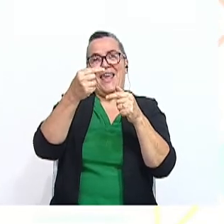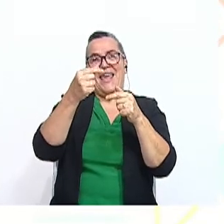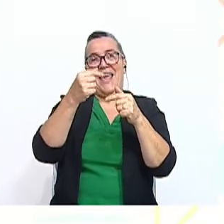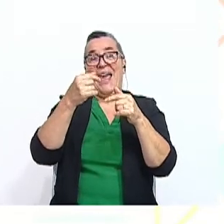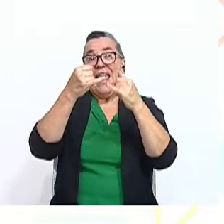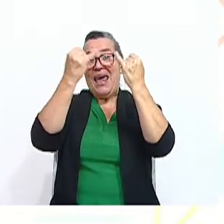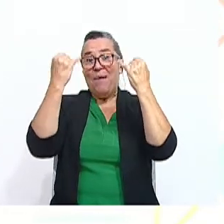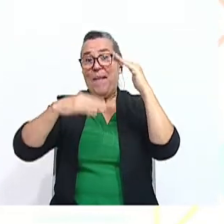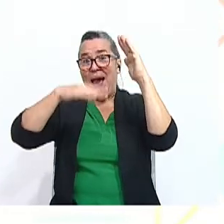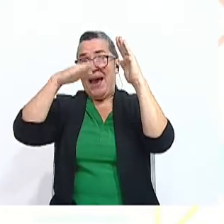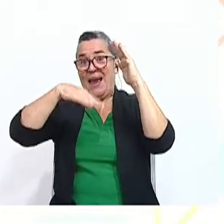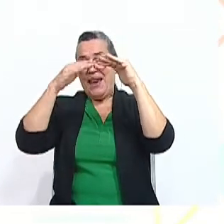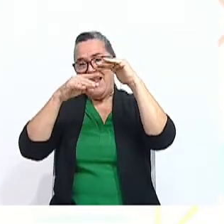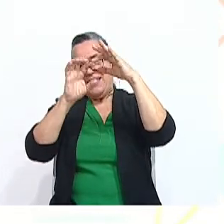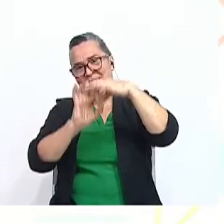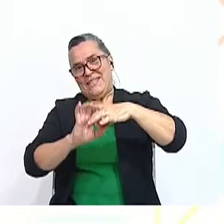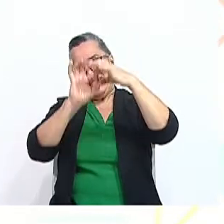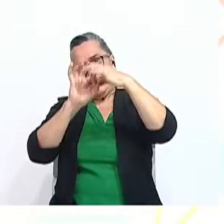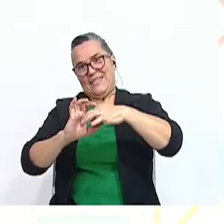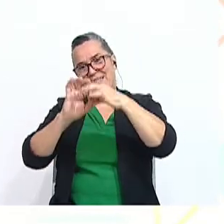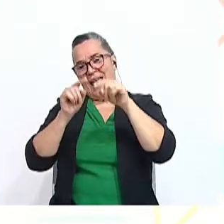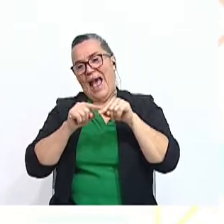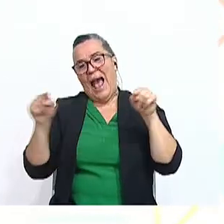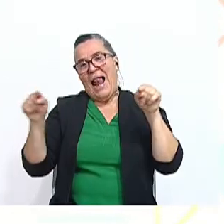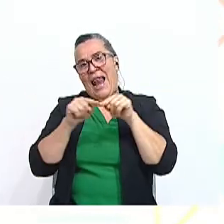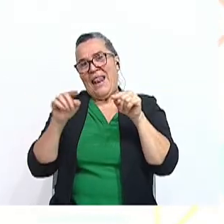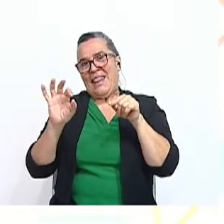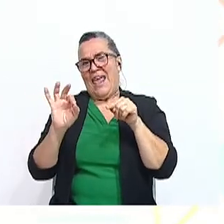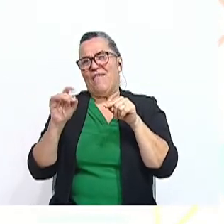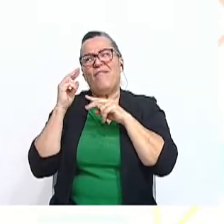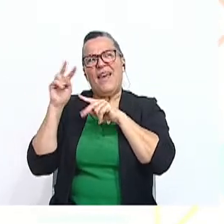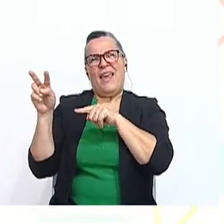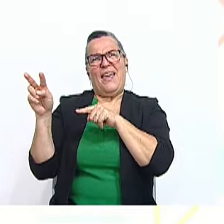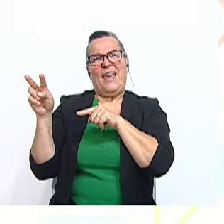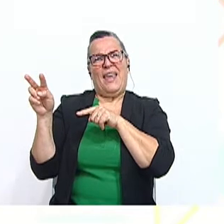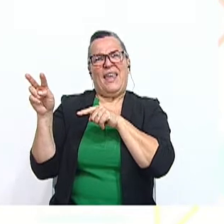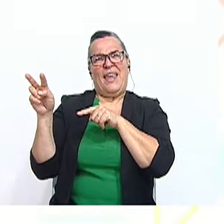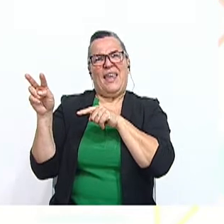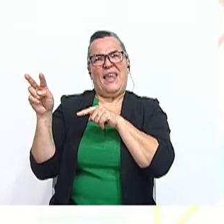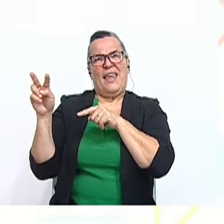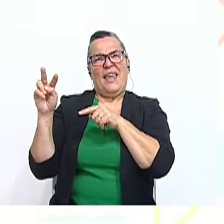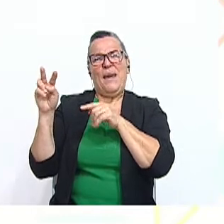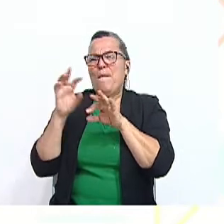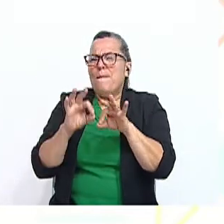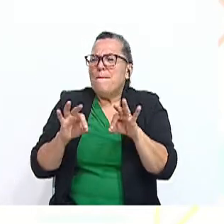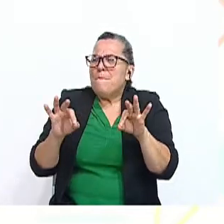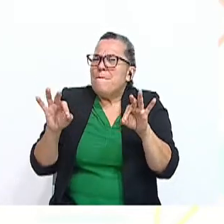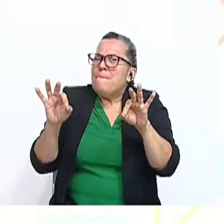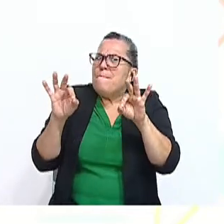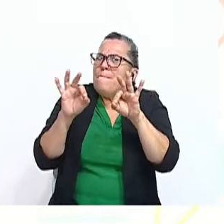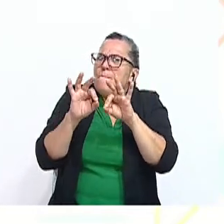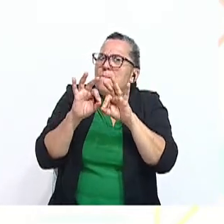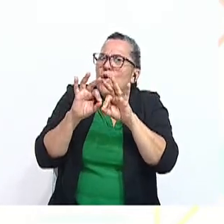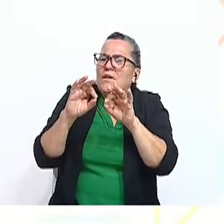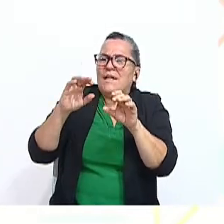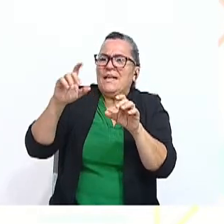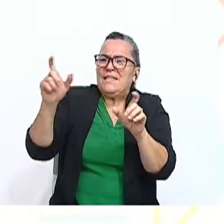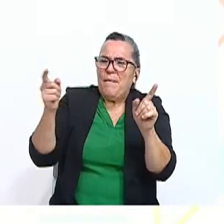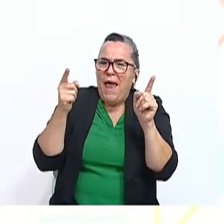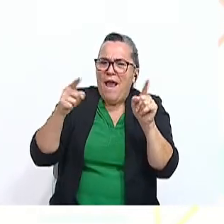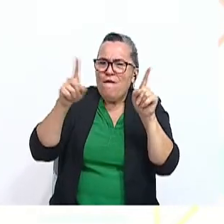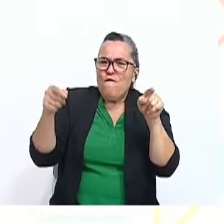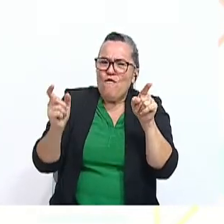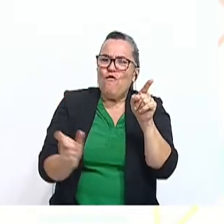x pertenecen al dominio de f. Mucha atención acá. Esto es importantísimo en la composición de funciones.